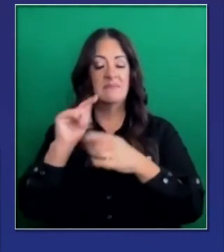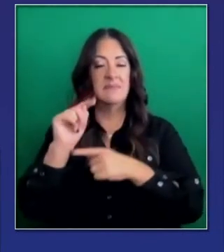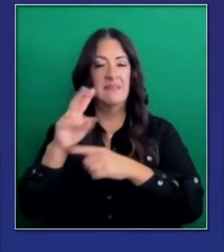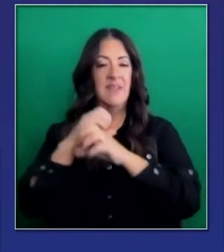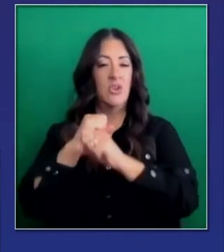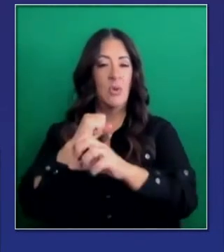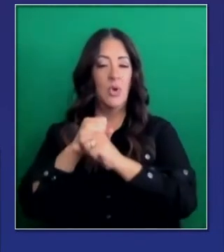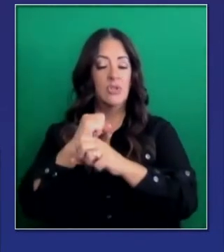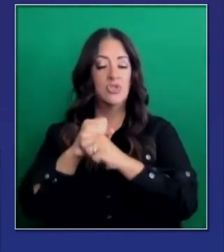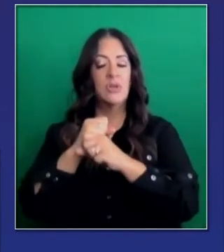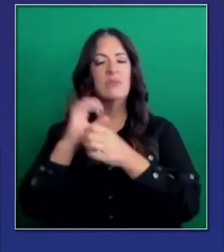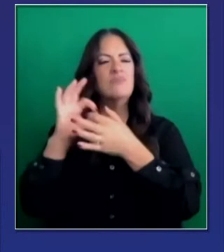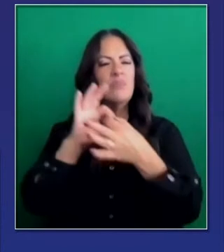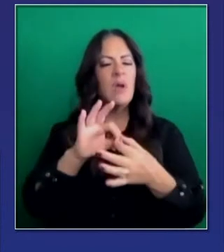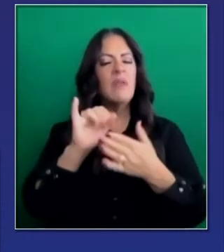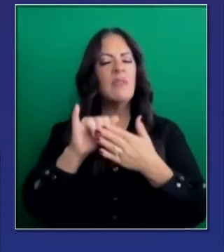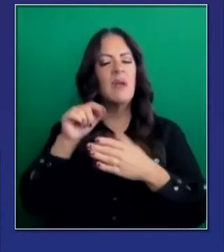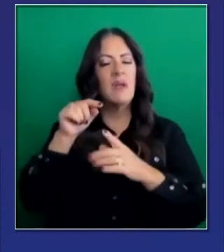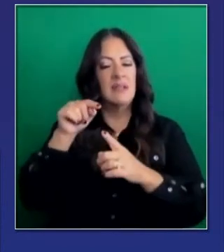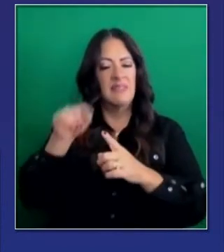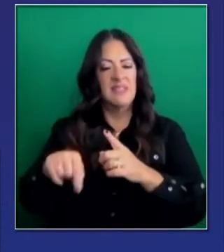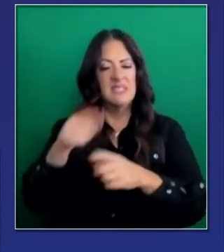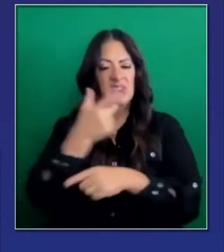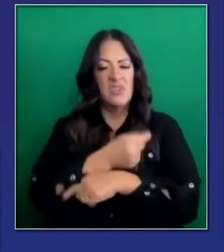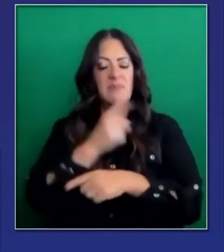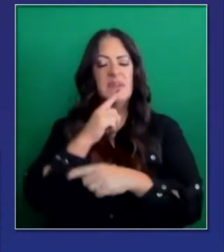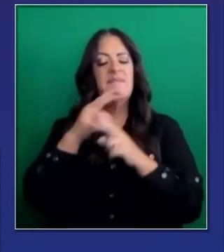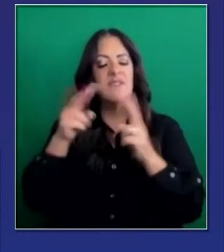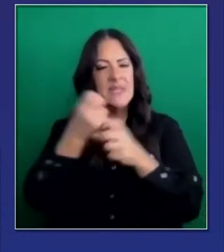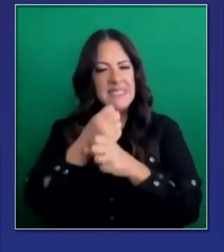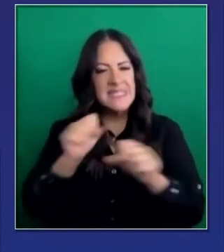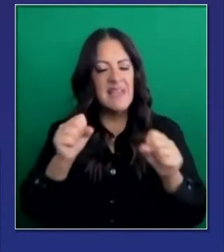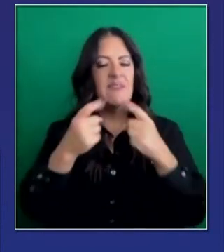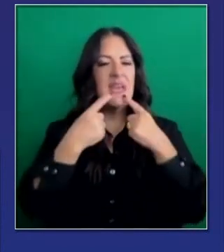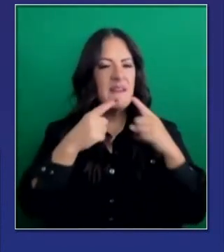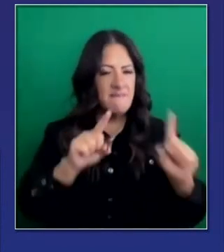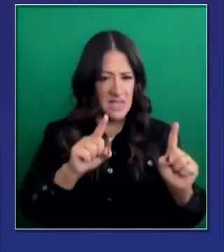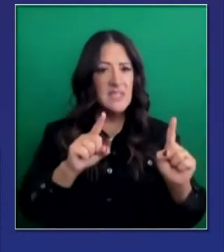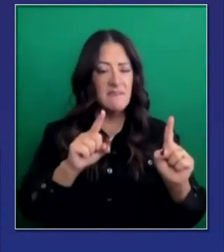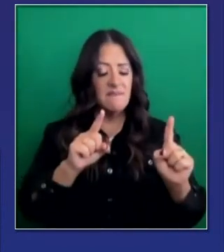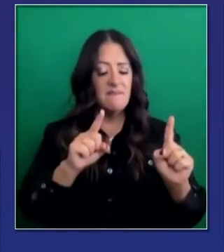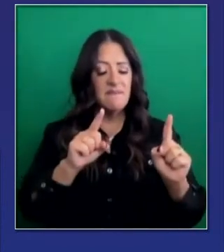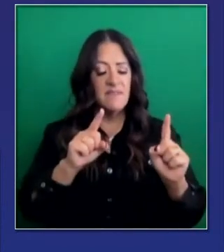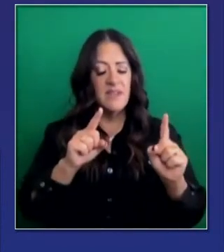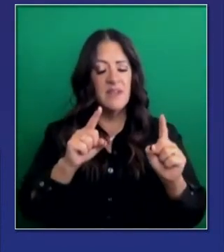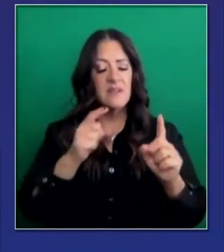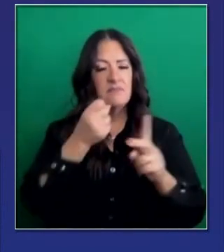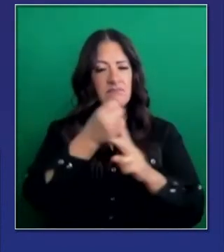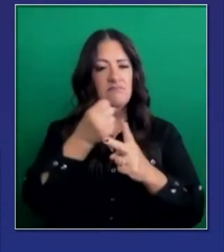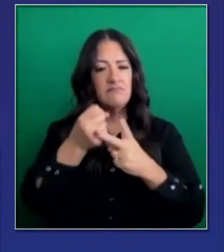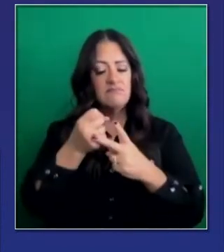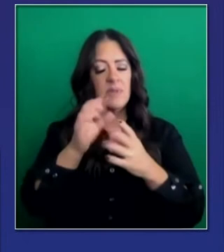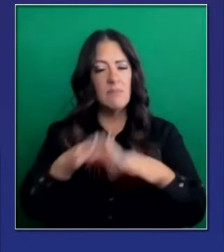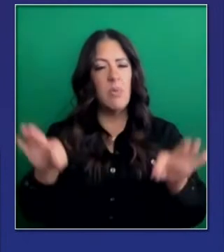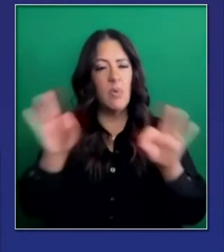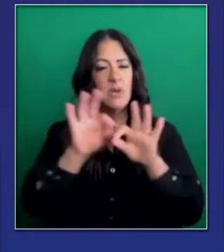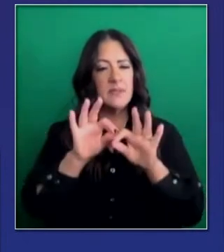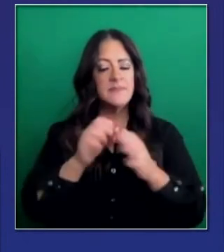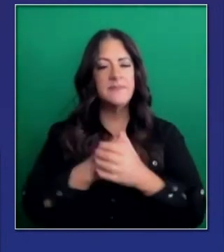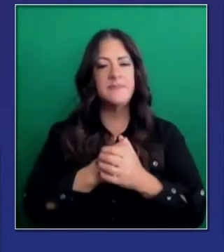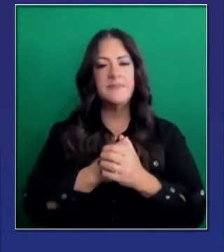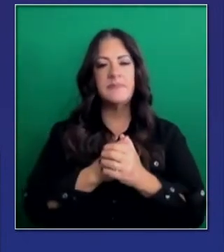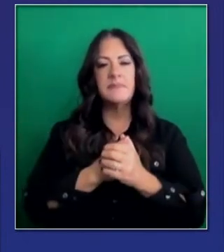concepto de que el mensaje en cuanto a la eficacia y la seguridad se acompañan por